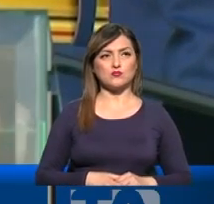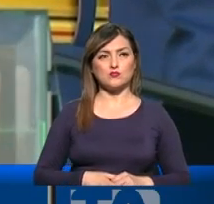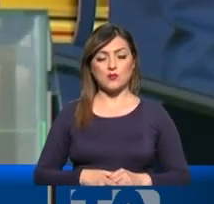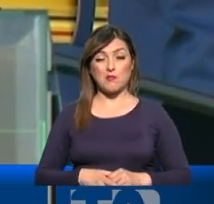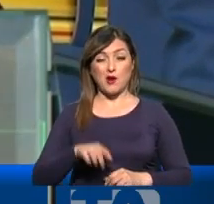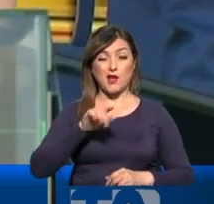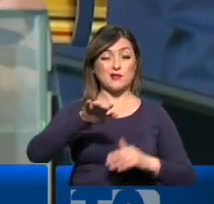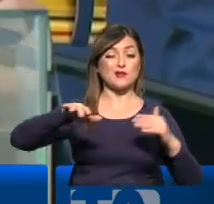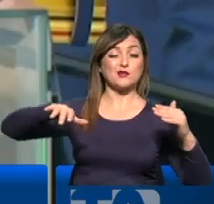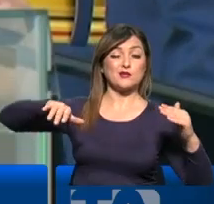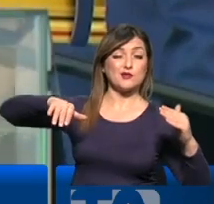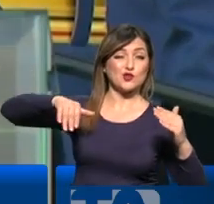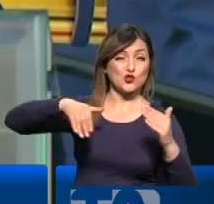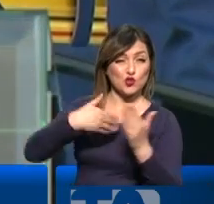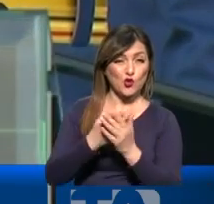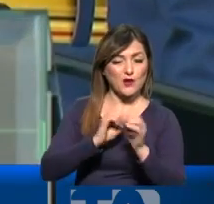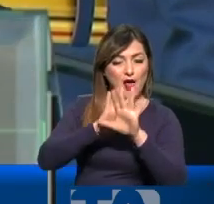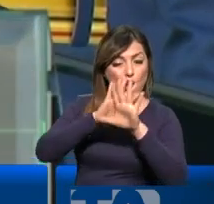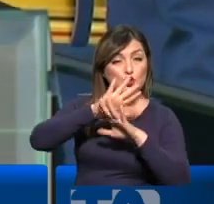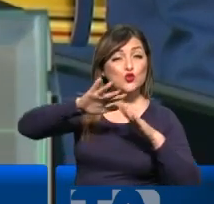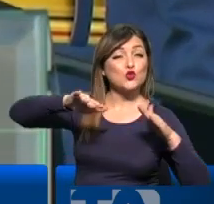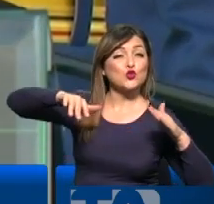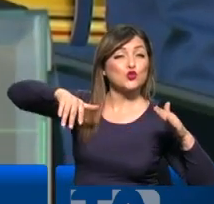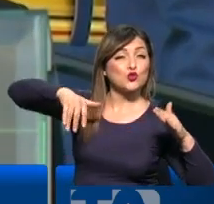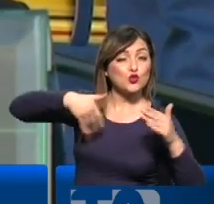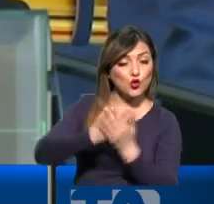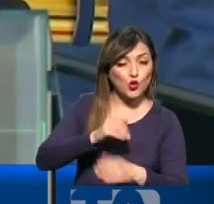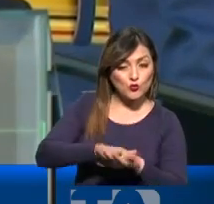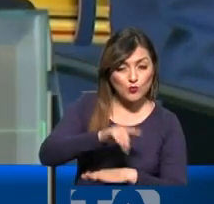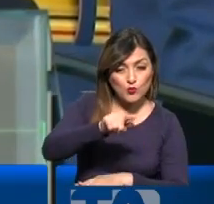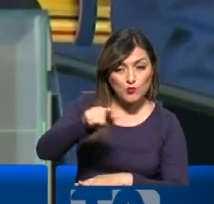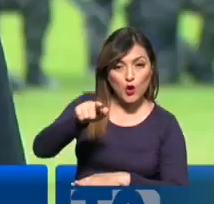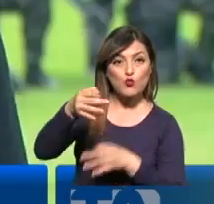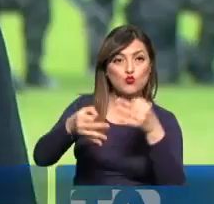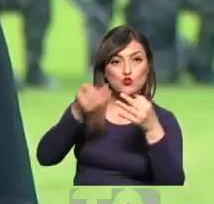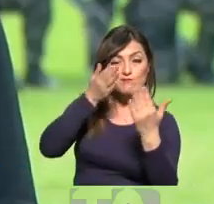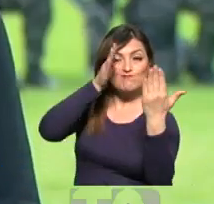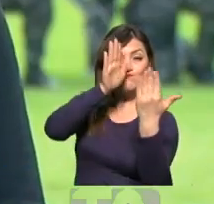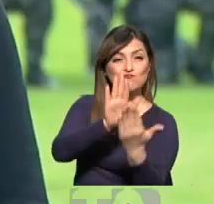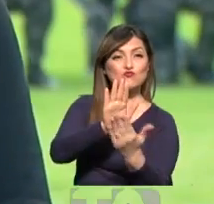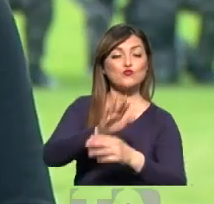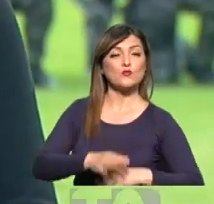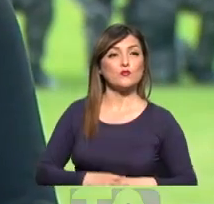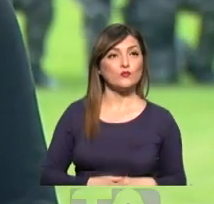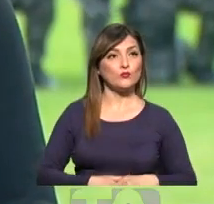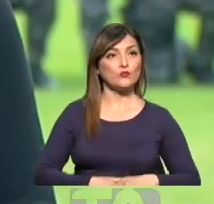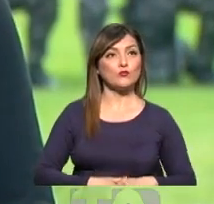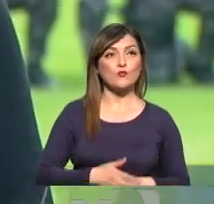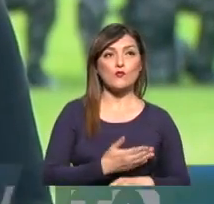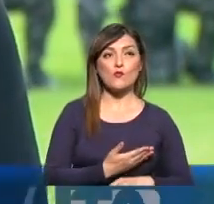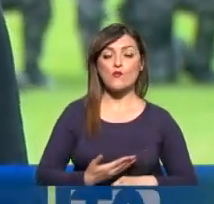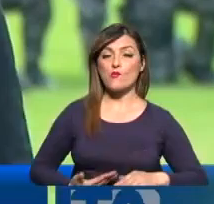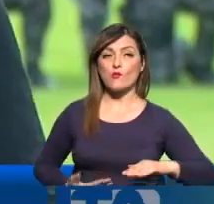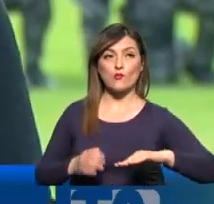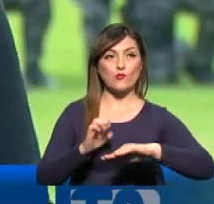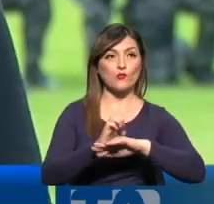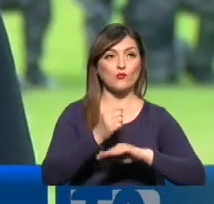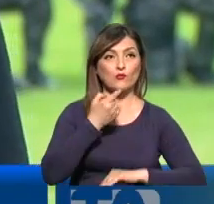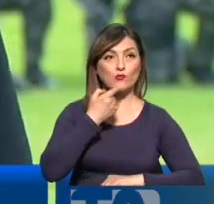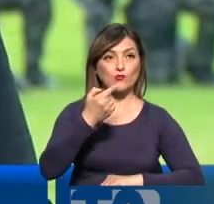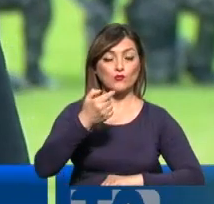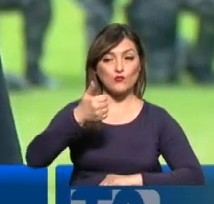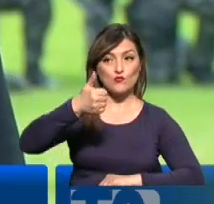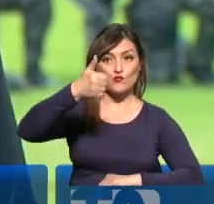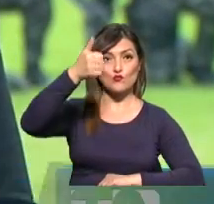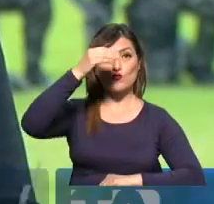bien, a todos los responsables ante la justicia. Finalmente, el presidente de la República aseguró que la